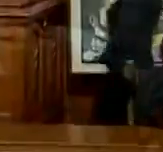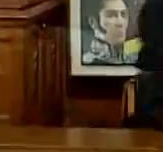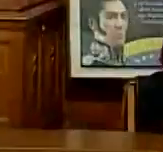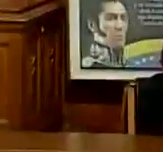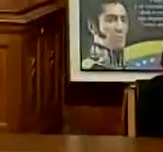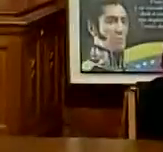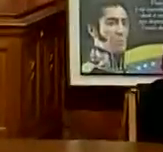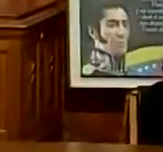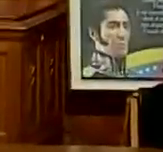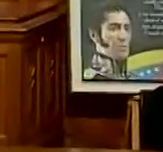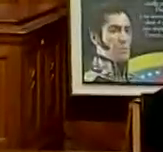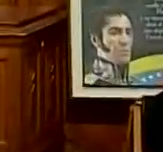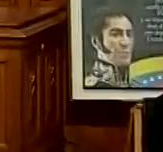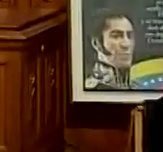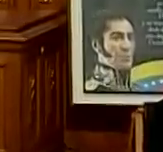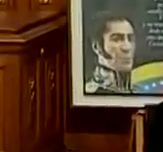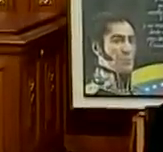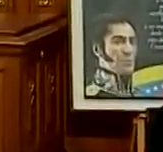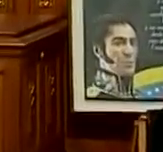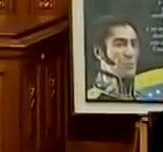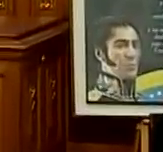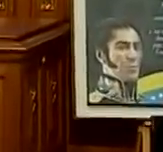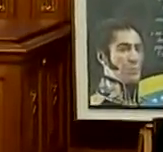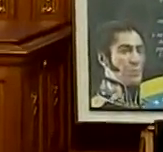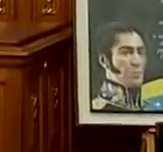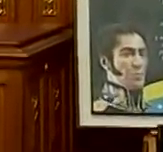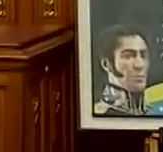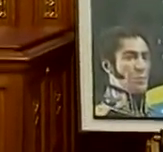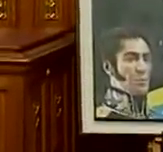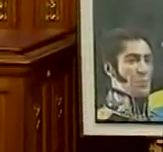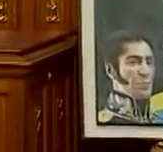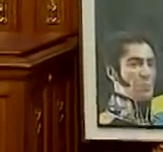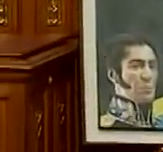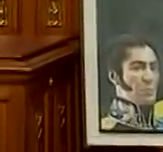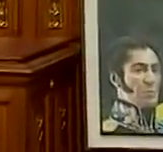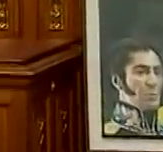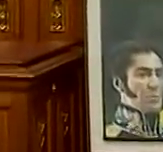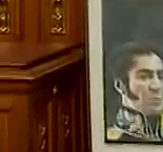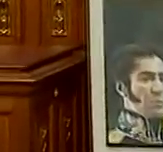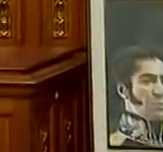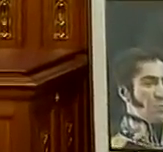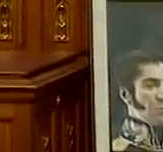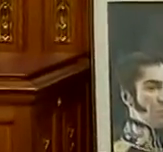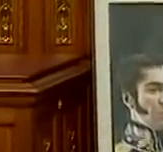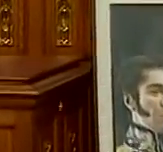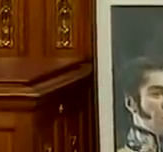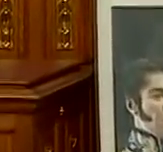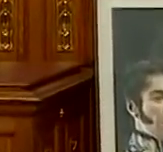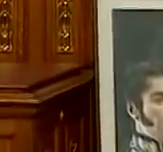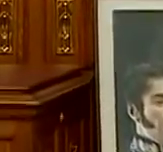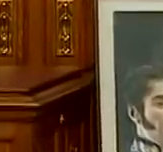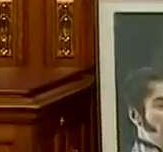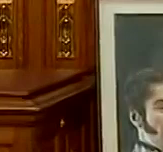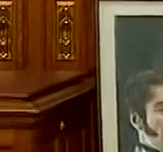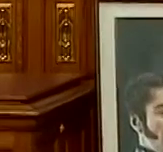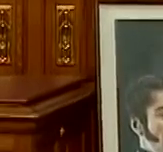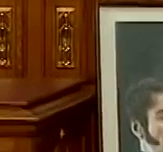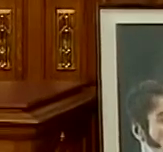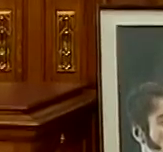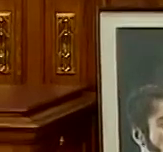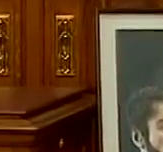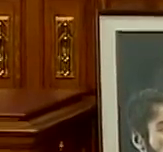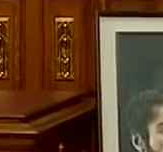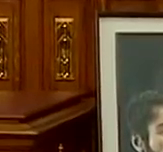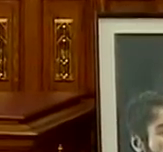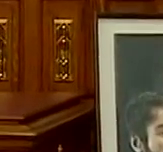Buenas tardes, colegas constituyentes, junta directiva, ciudadano Diosdado Cabello Rondón, presidente de nuestra Asamblea Nacional